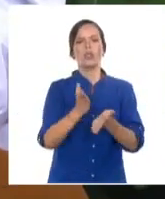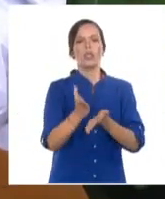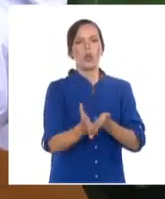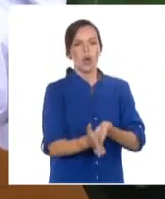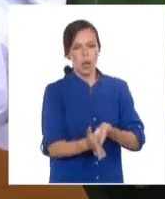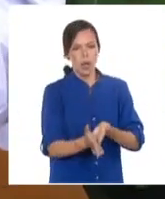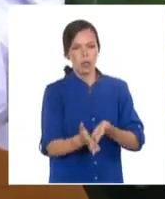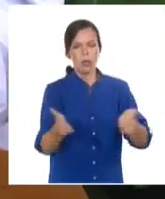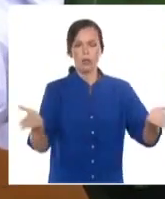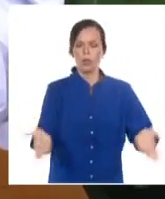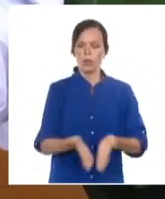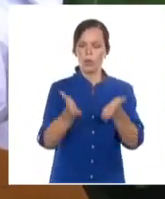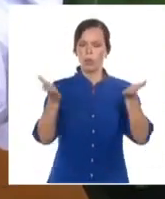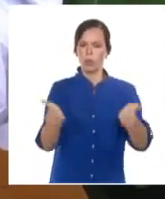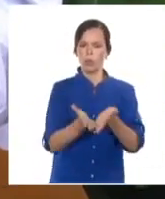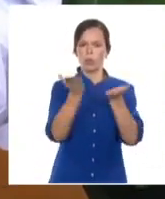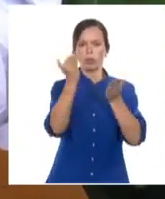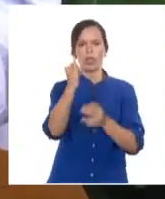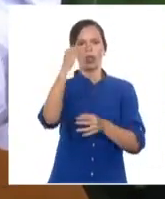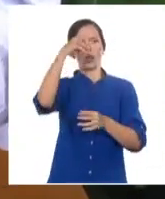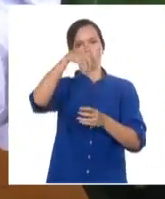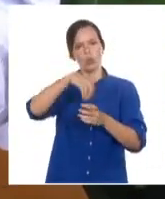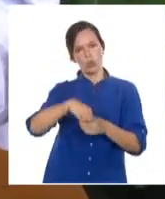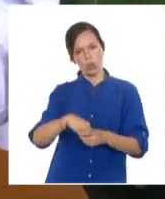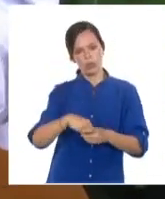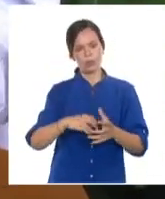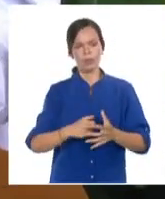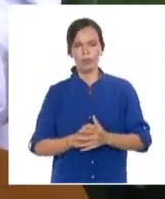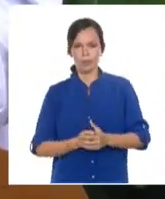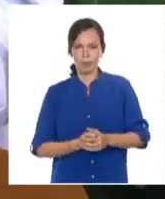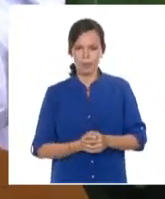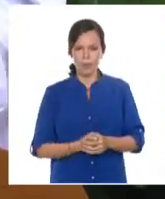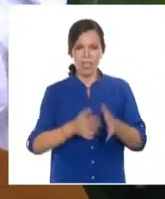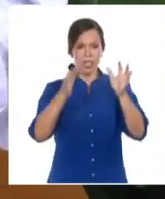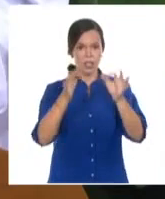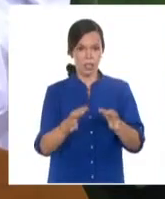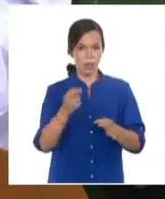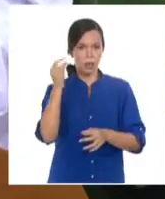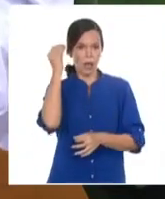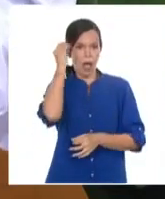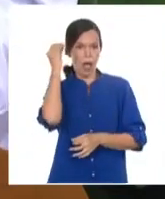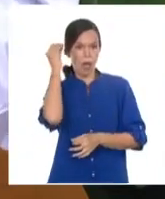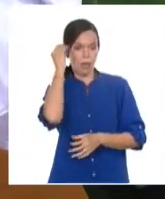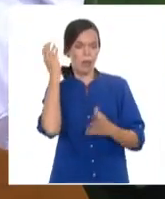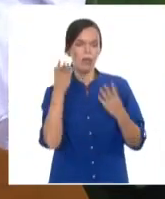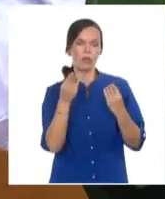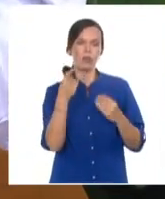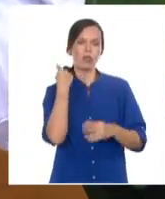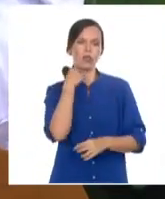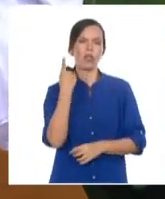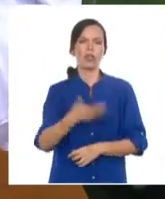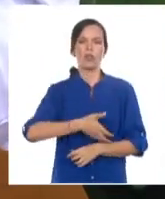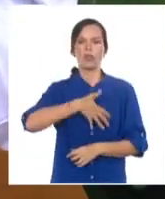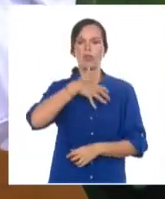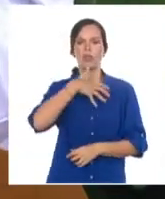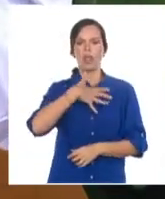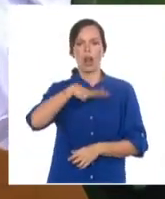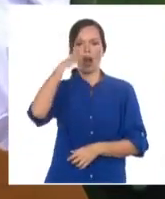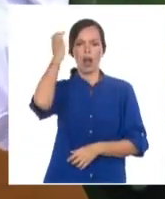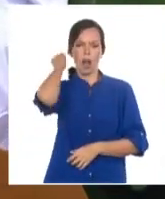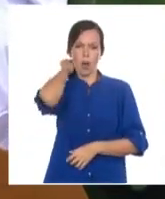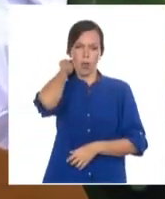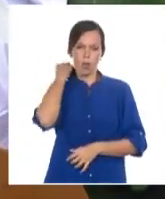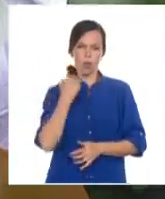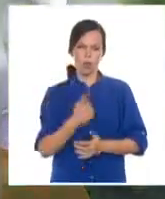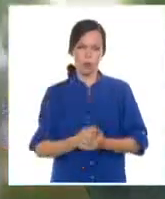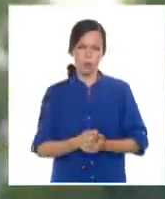inclusión y de unidad nacional como nos enseñaron durante años Fidel y Raúl no tendrán cabida en